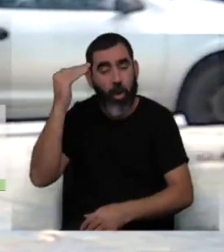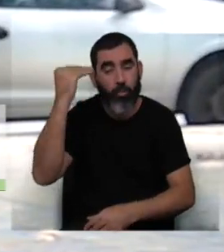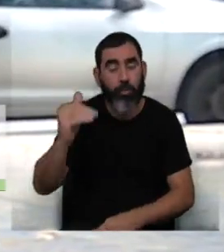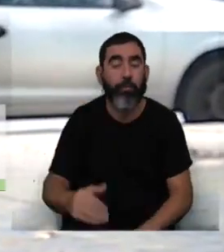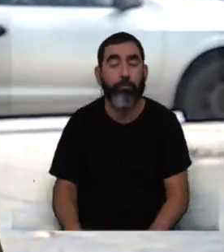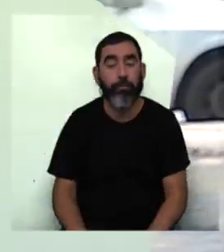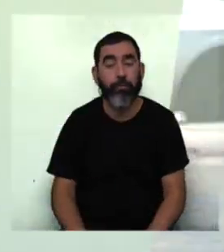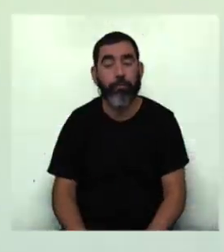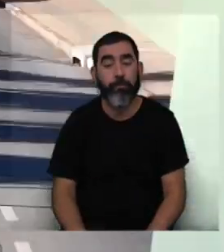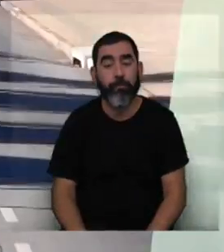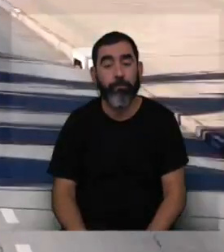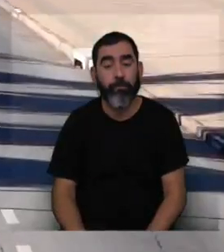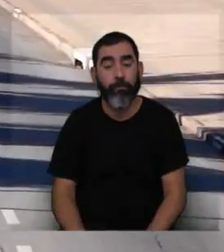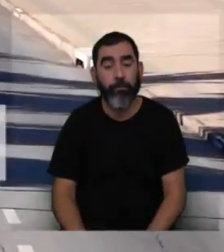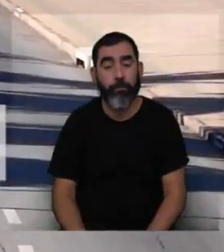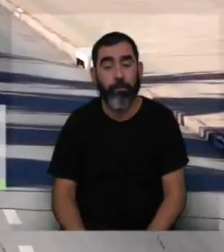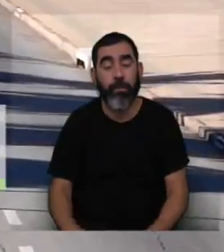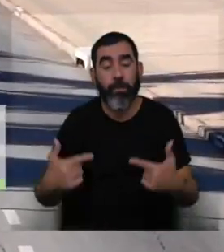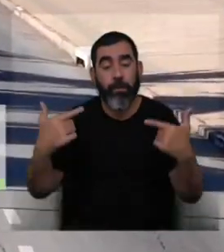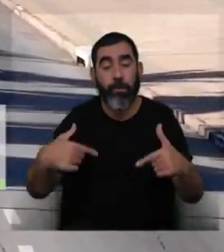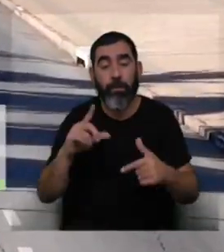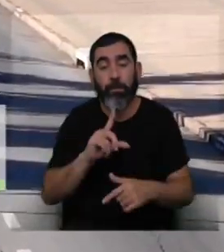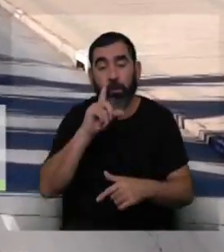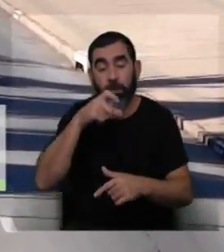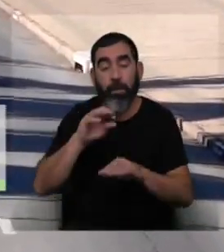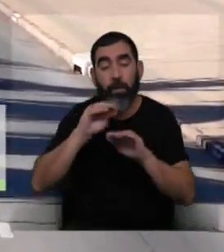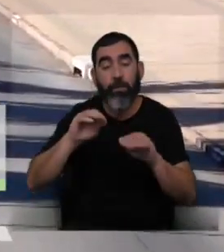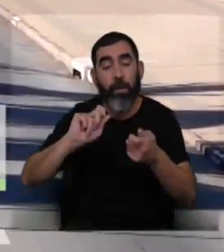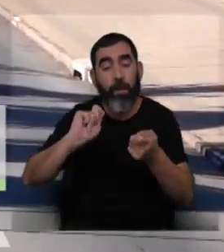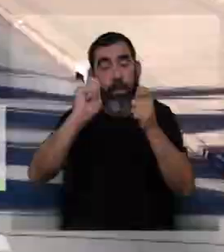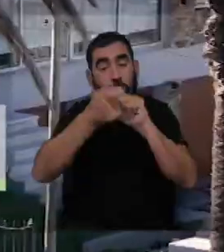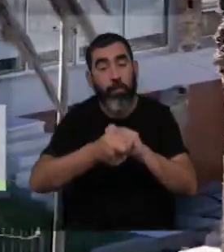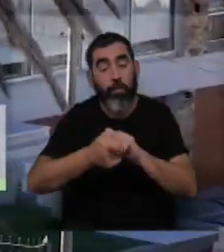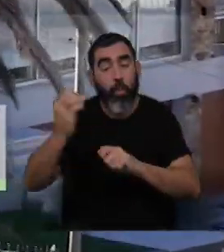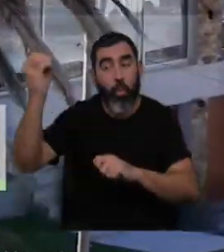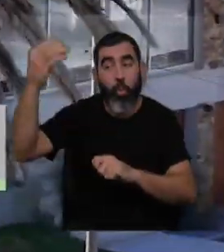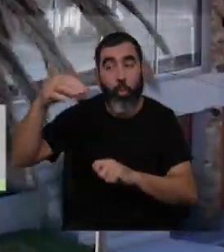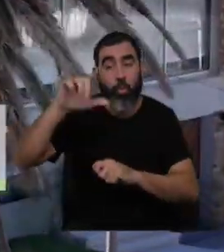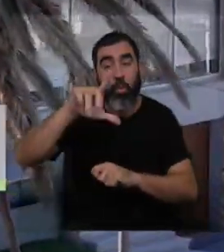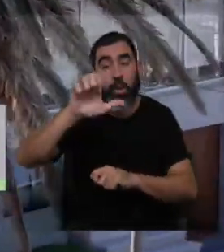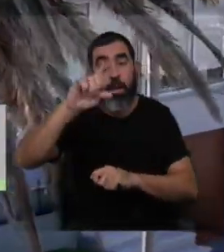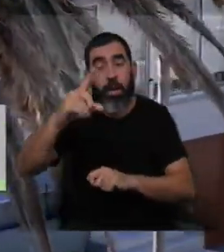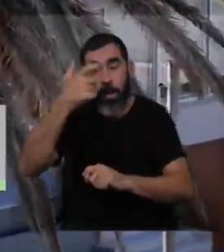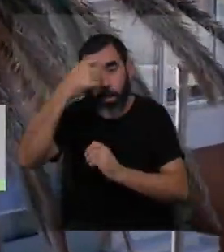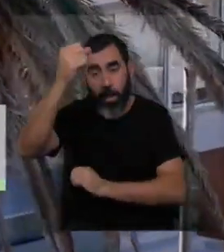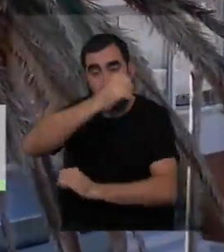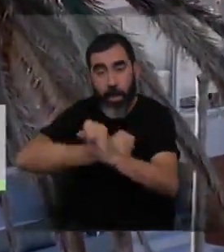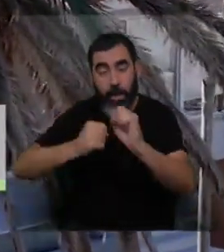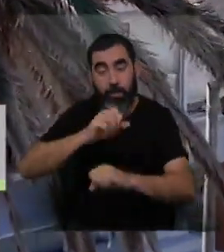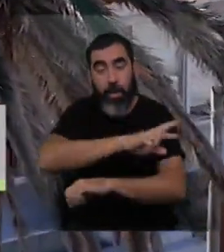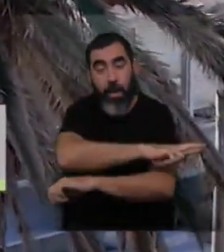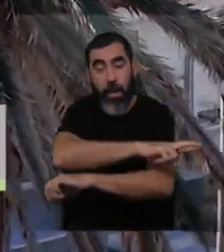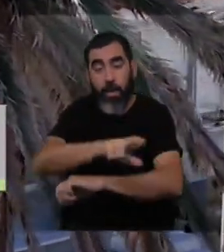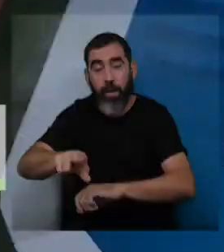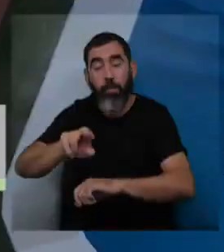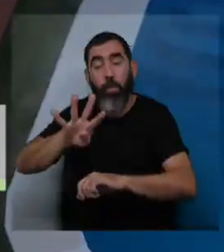autoridades. La Intendencia de Montevideo anuncia la sustitución de alumbrado público por tecnología LED en la Rambla y